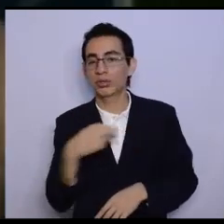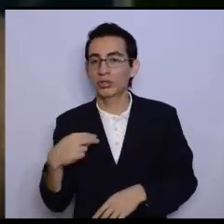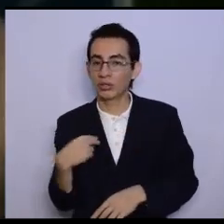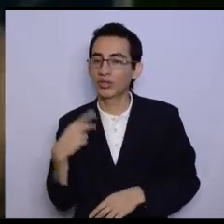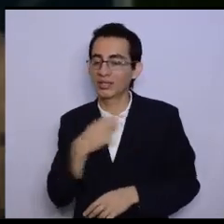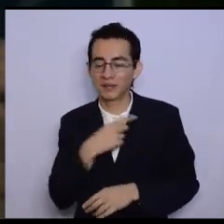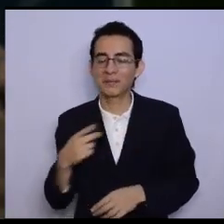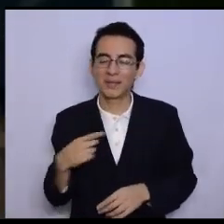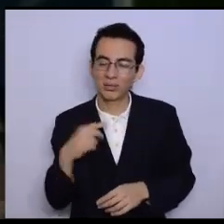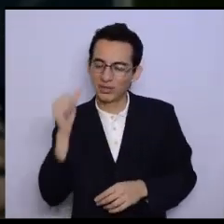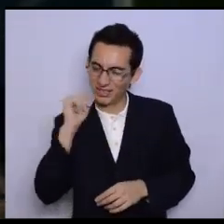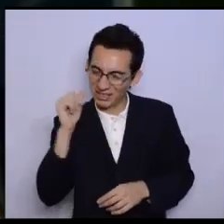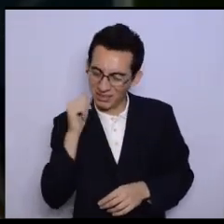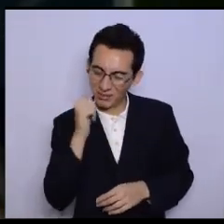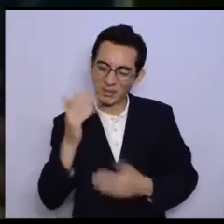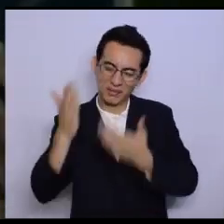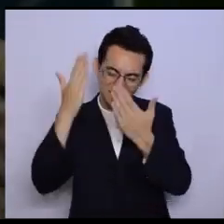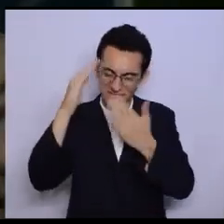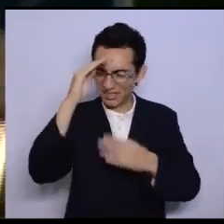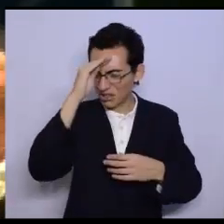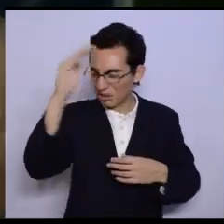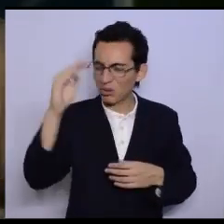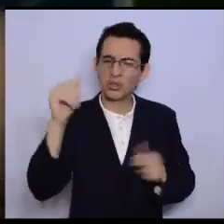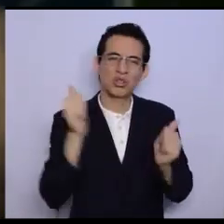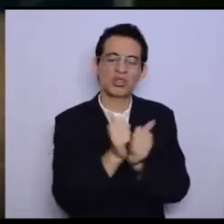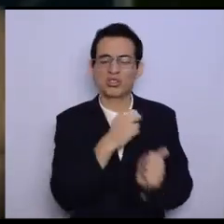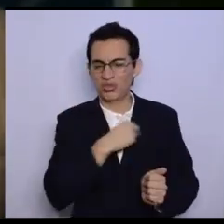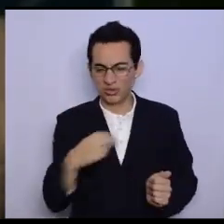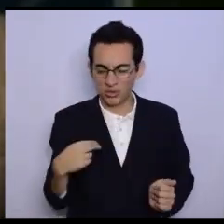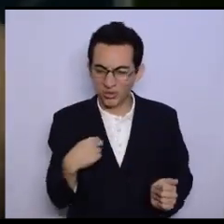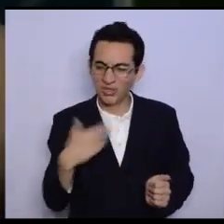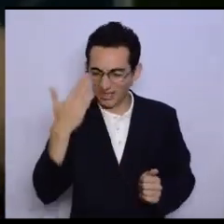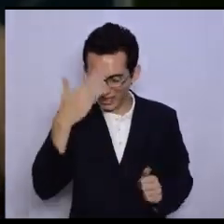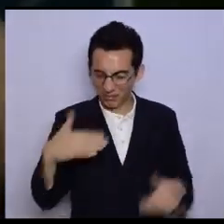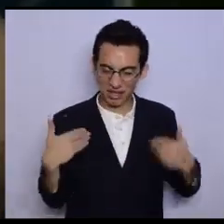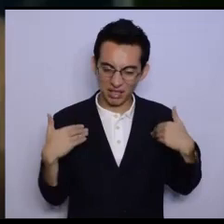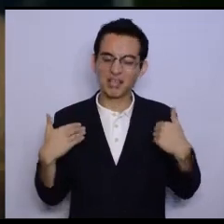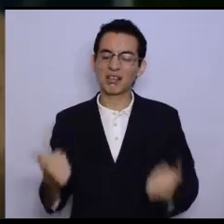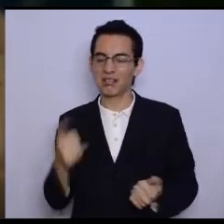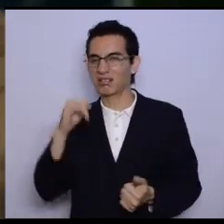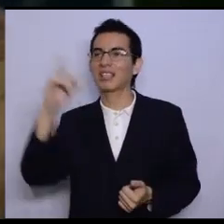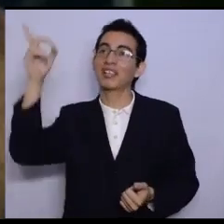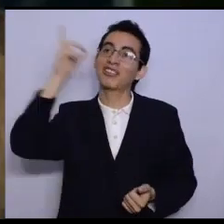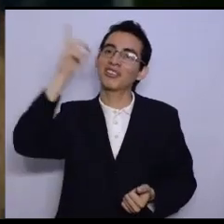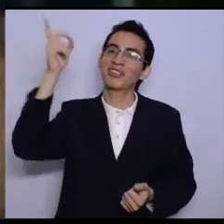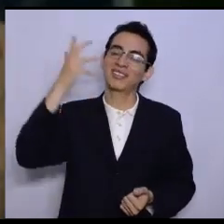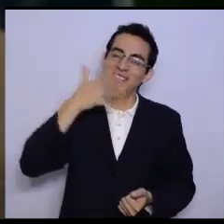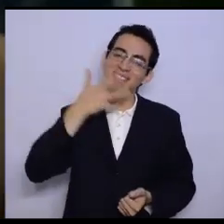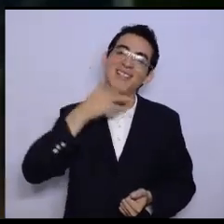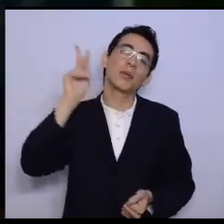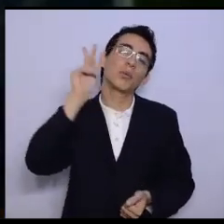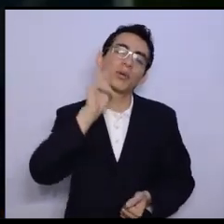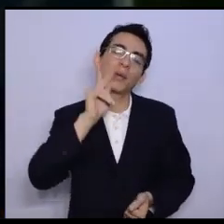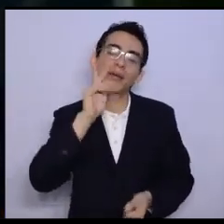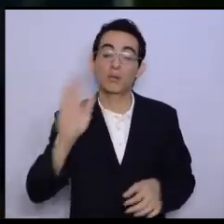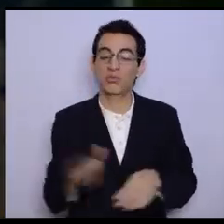gana, con buena actitud, sabiendo que Dios está tratando conmigo, porque tengo un problema de